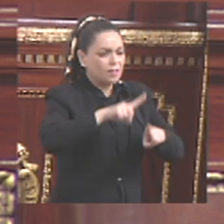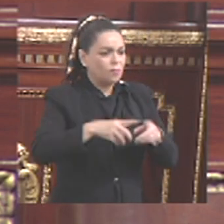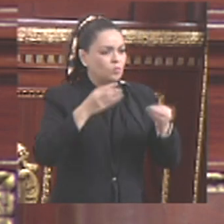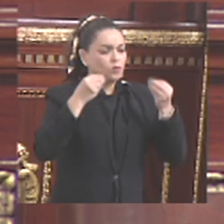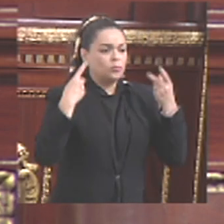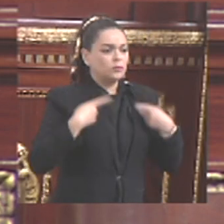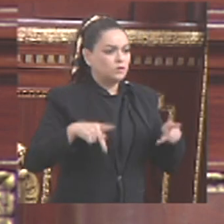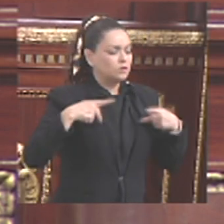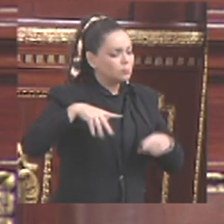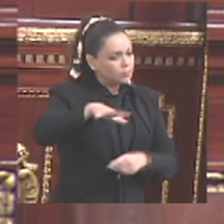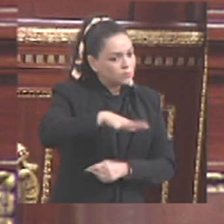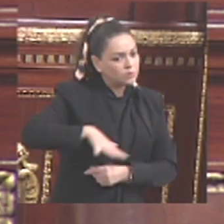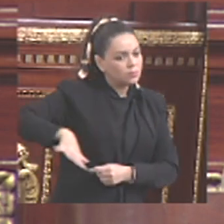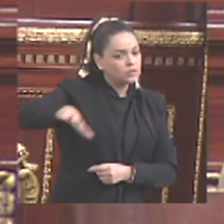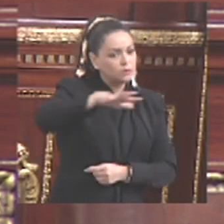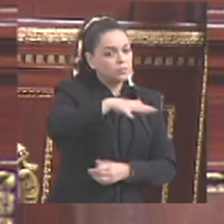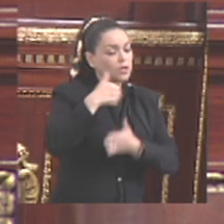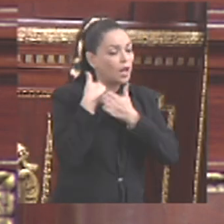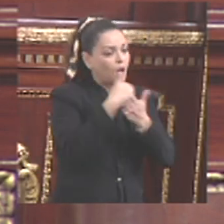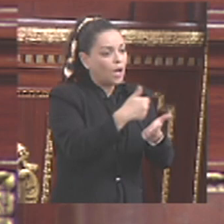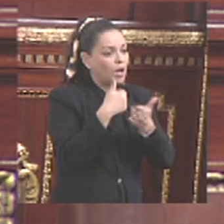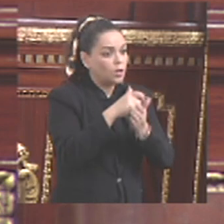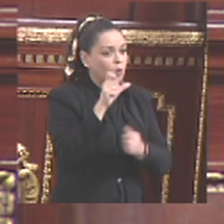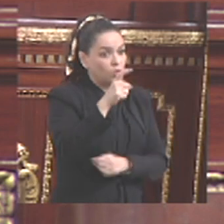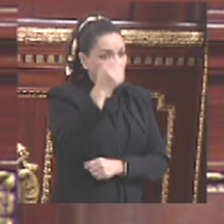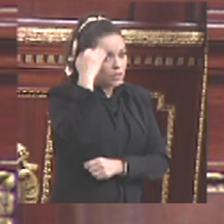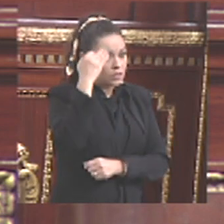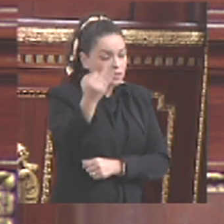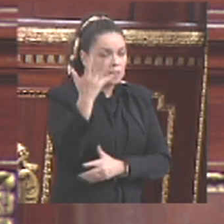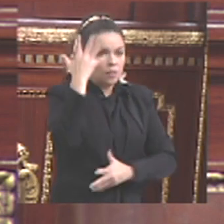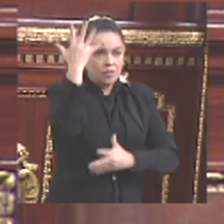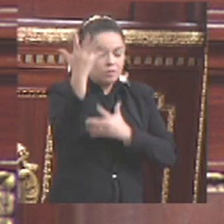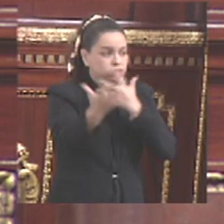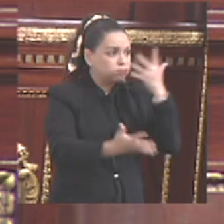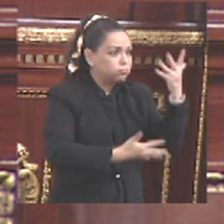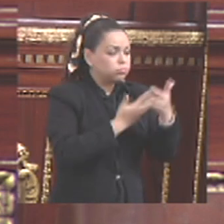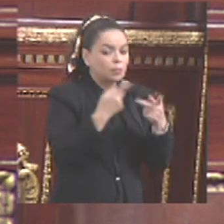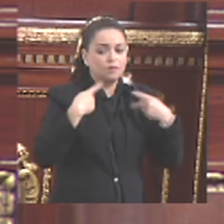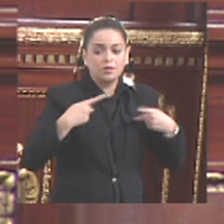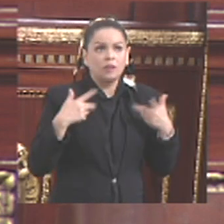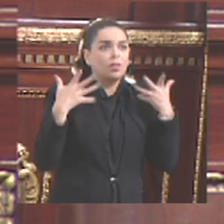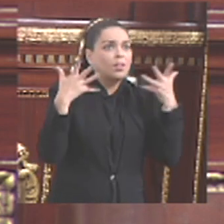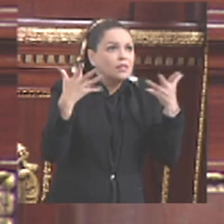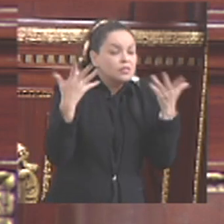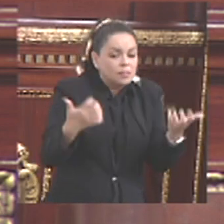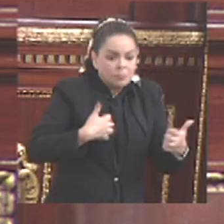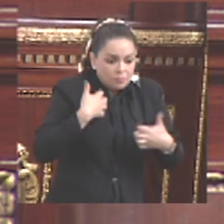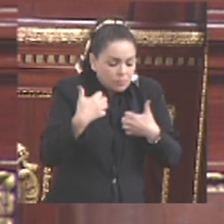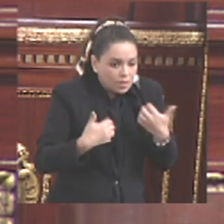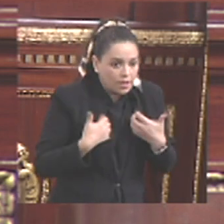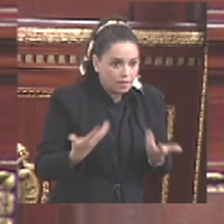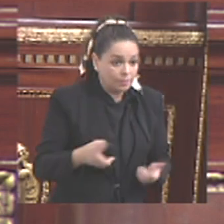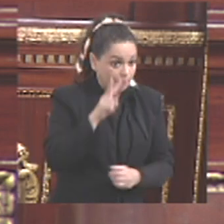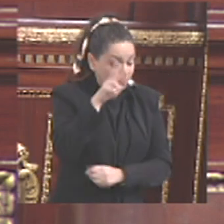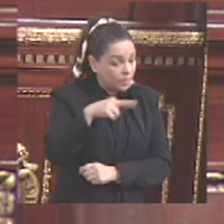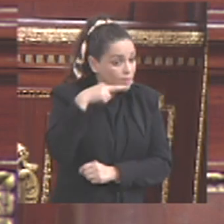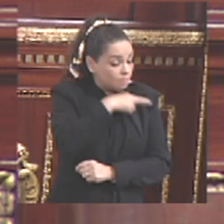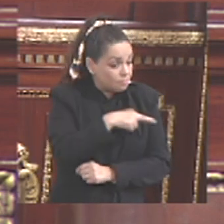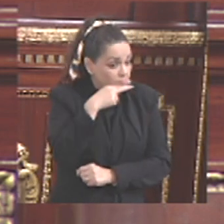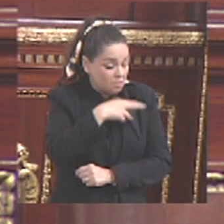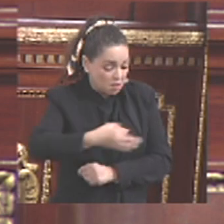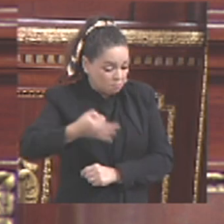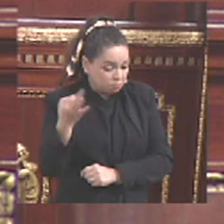presentes en esos instantes de desesperación y terror. Todas estas experiencias y la actuación poco rápida y eficaz de las